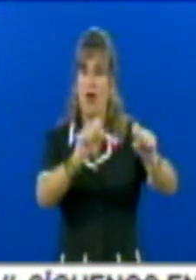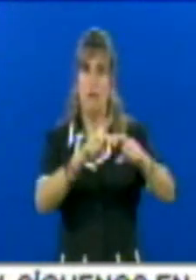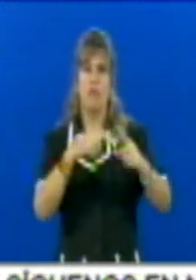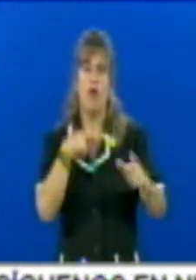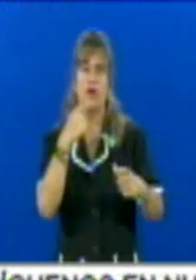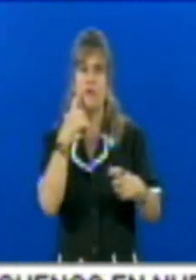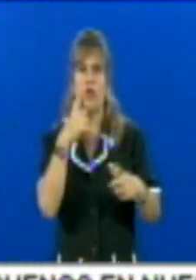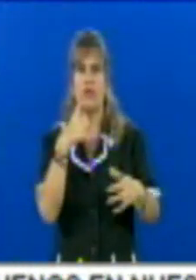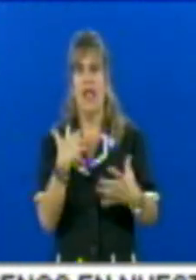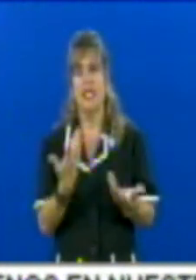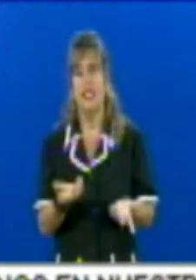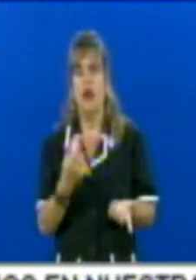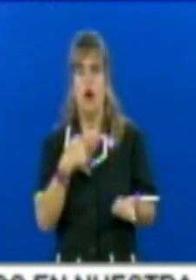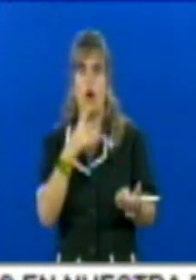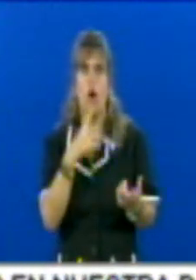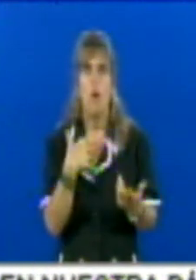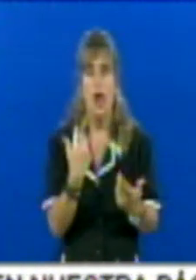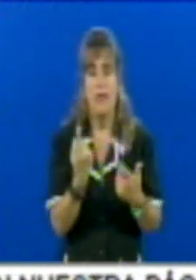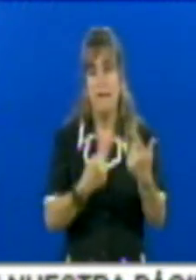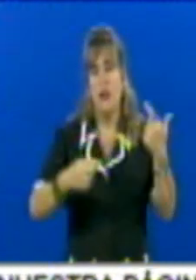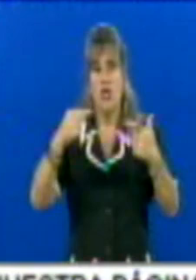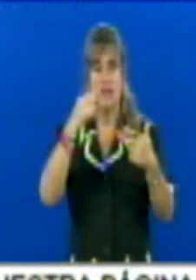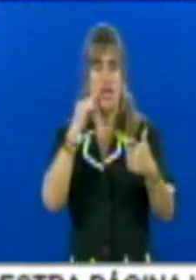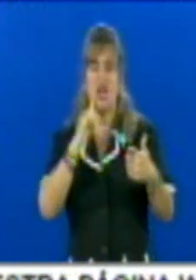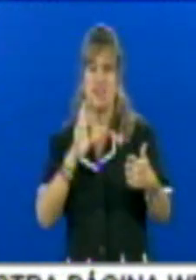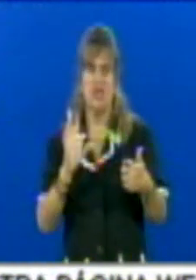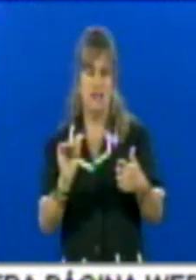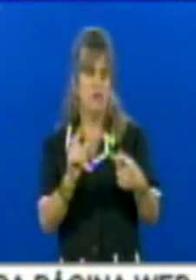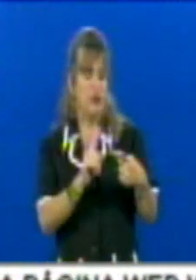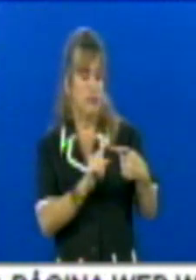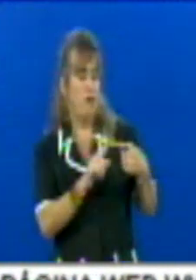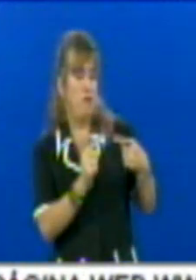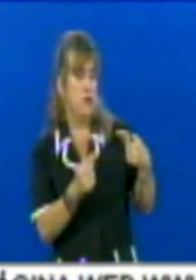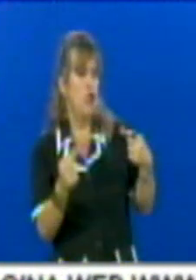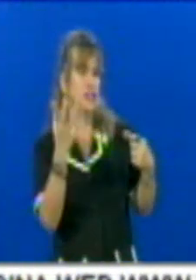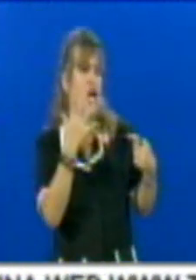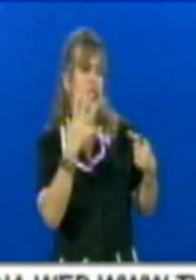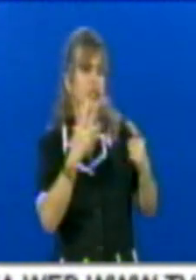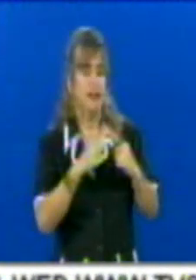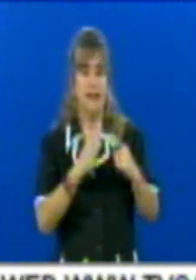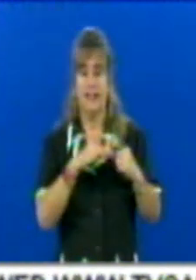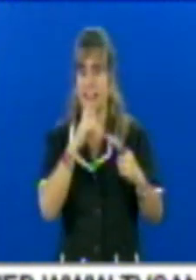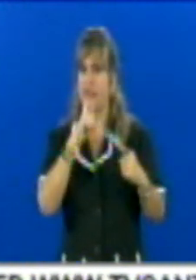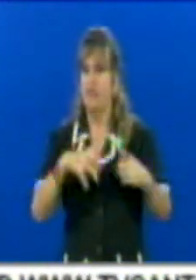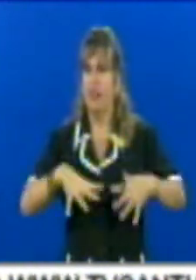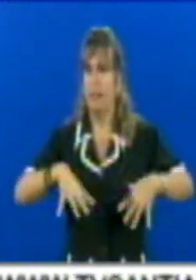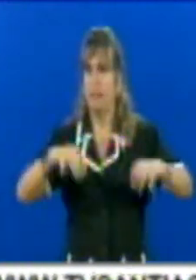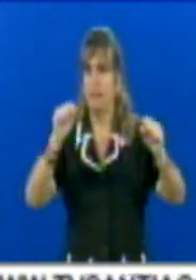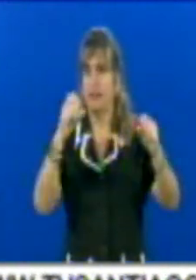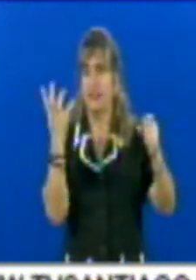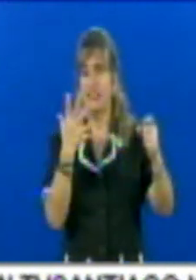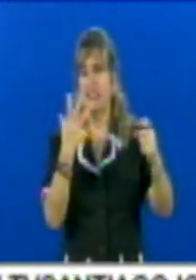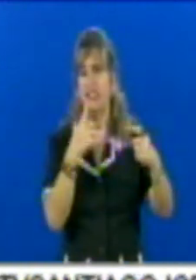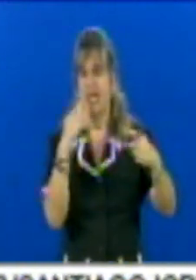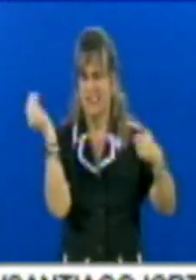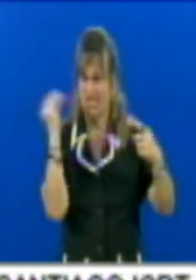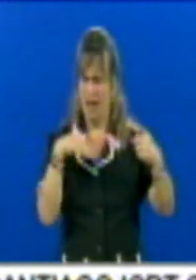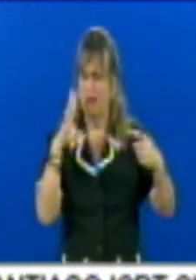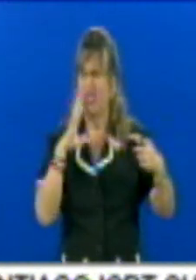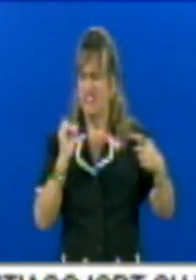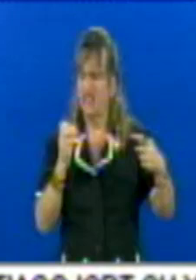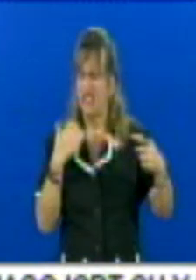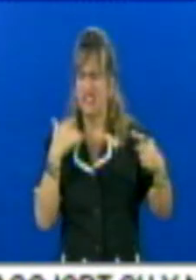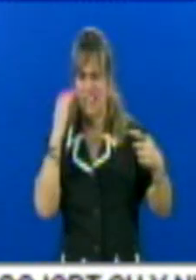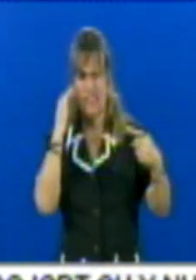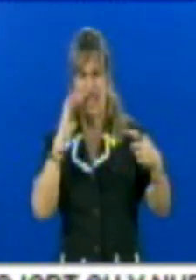determinadas cuestiones. ¿Cuáles son las cuestiones priorizadas que hemos decidido priorizar, que no es posible apagarlo? Y el pueblo yo sé que lo va a entender.